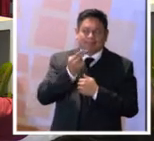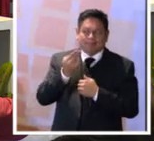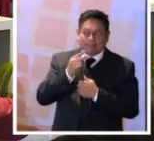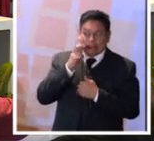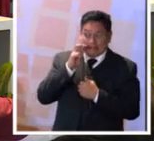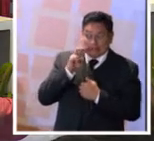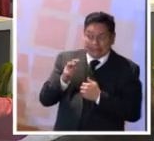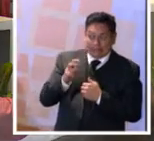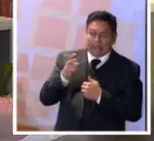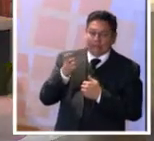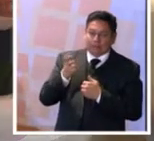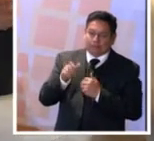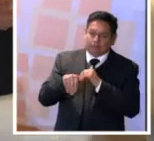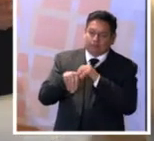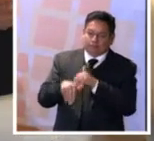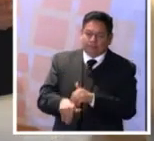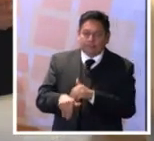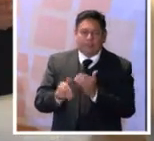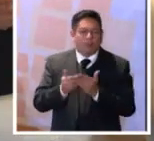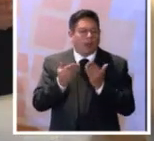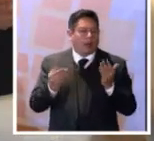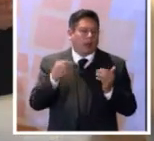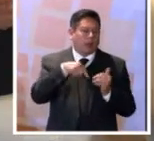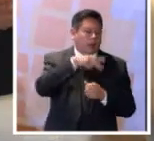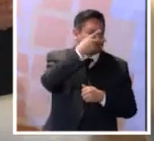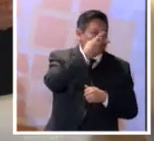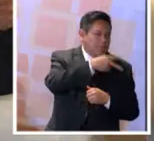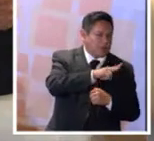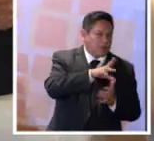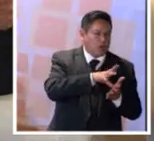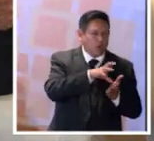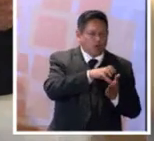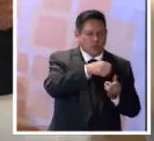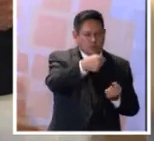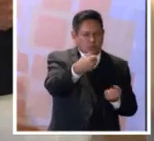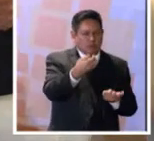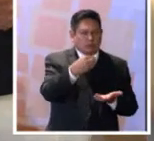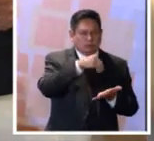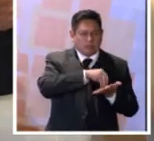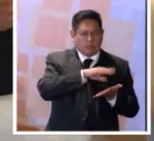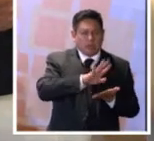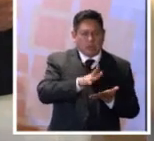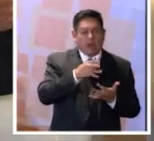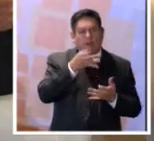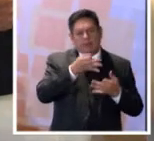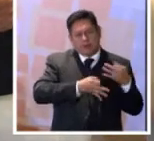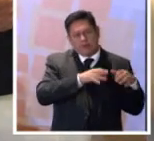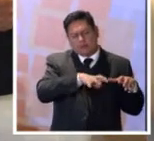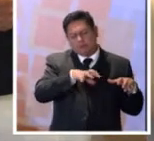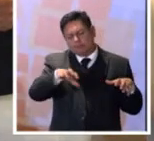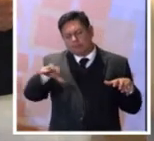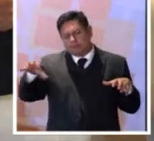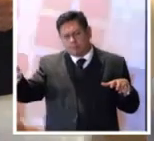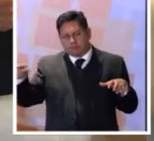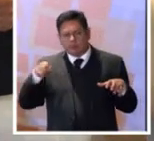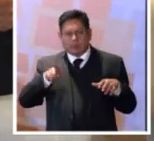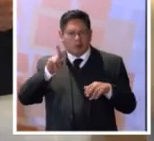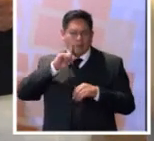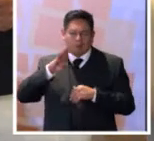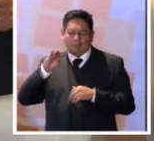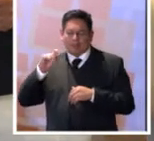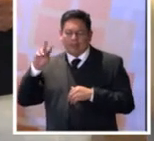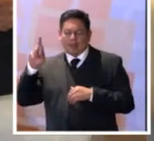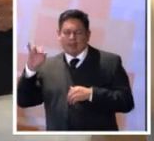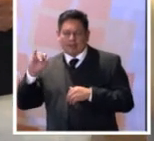México, incorporada a la Constitución, y los tribunales, como bien dice Beatriz, hemos